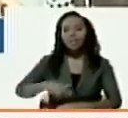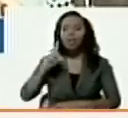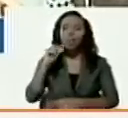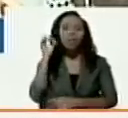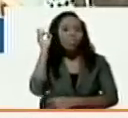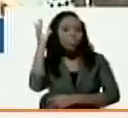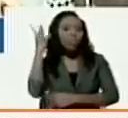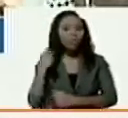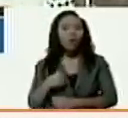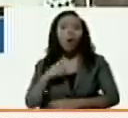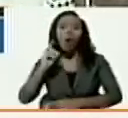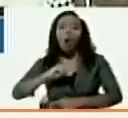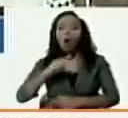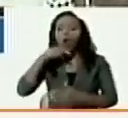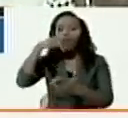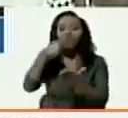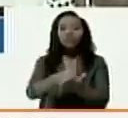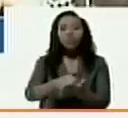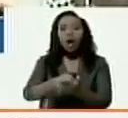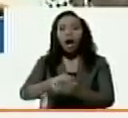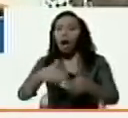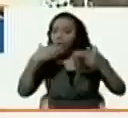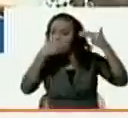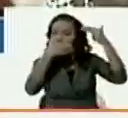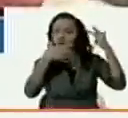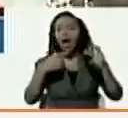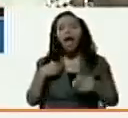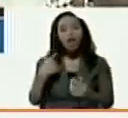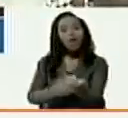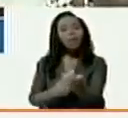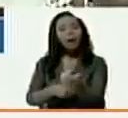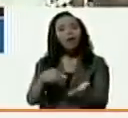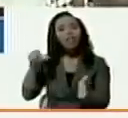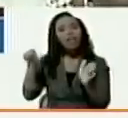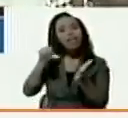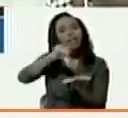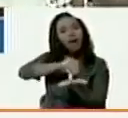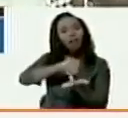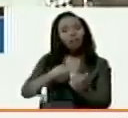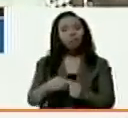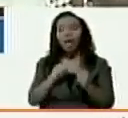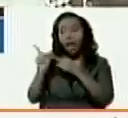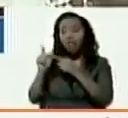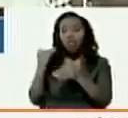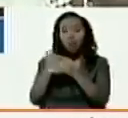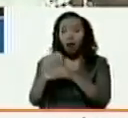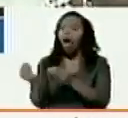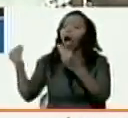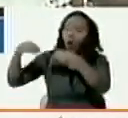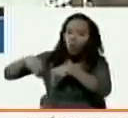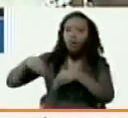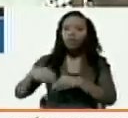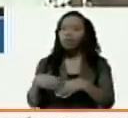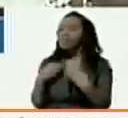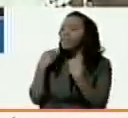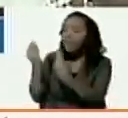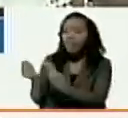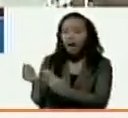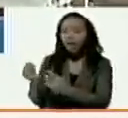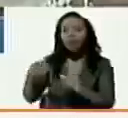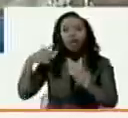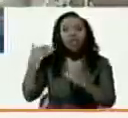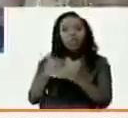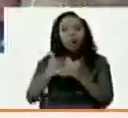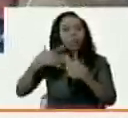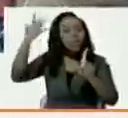llamar terrorista a los hermanos de Irán. Ellos se ponen de acuerdo y les dan la línea. Si nosotros